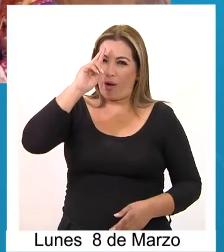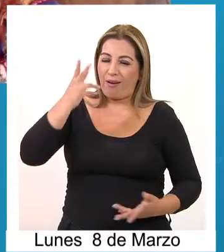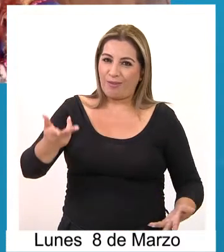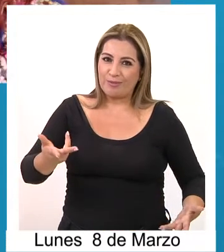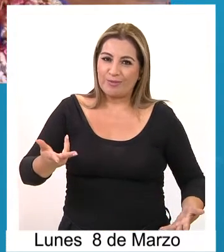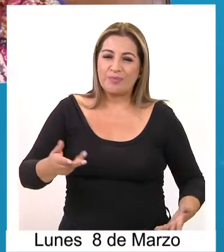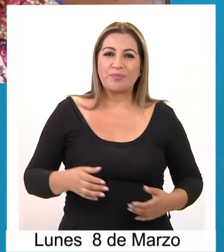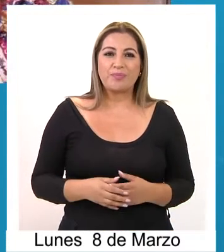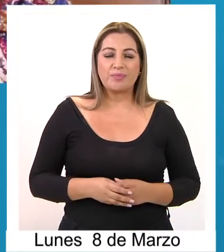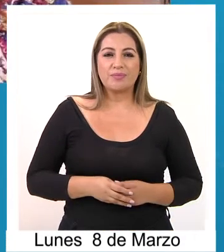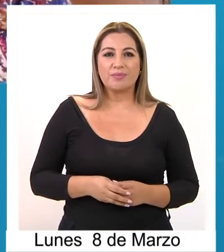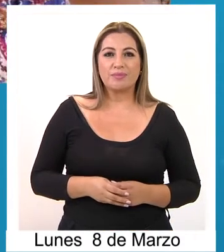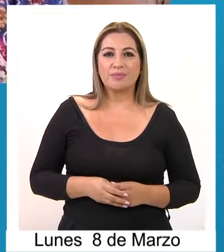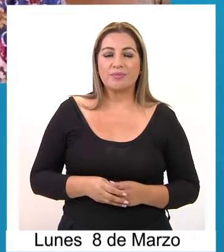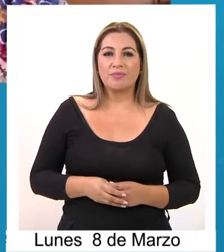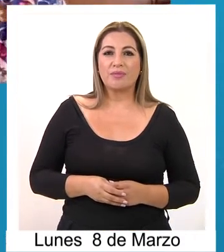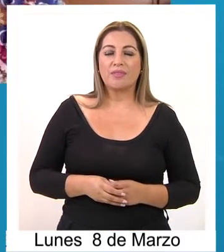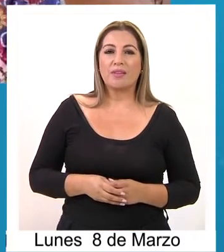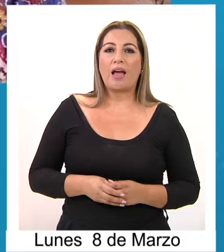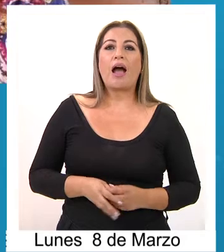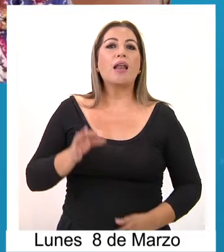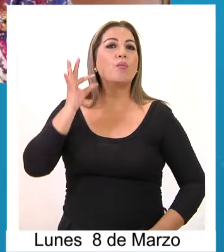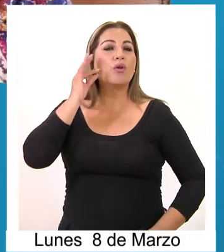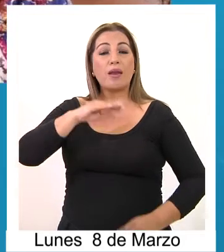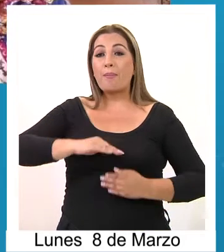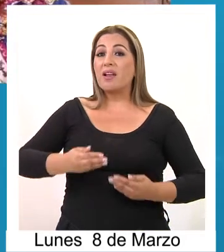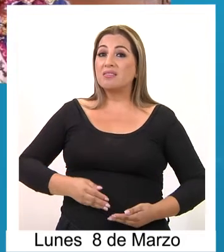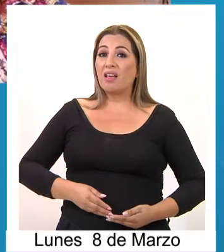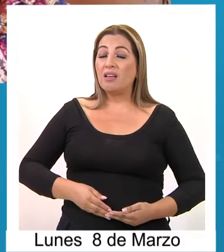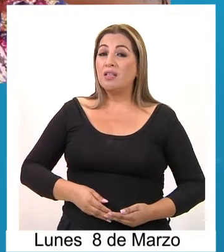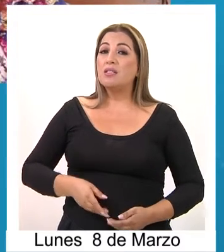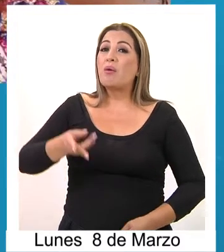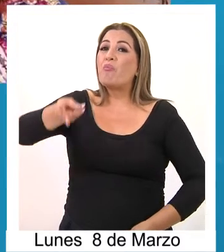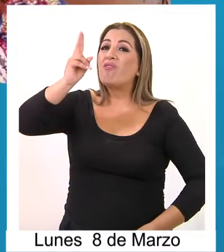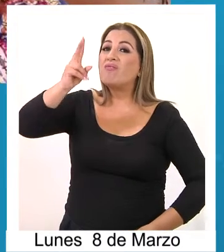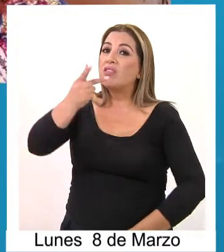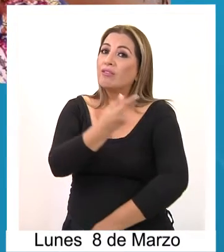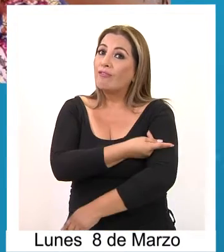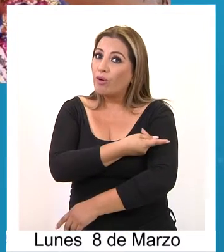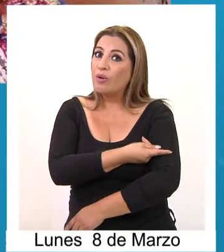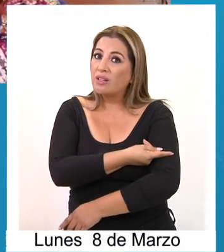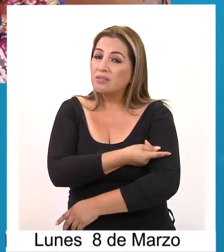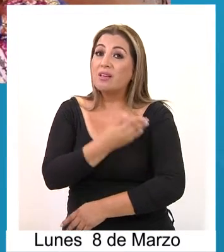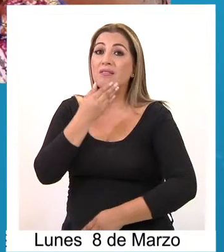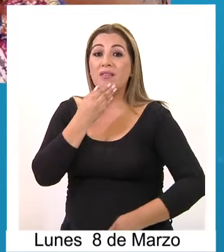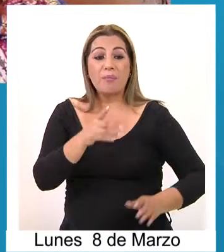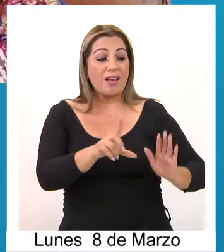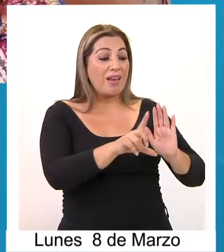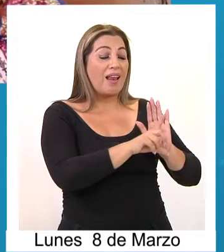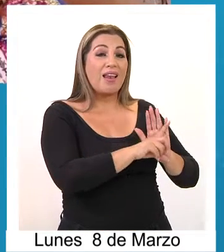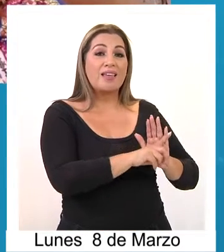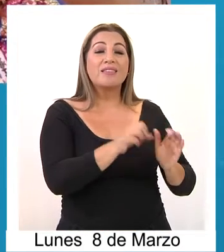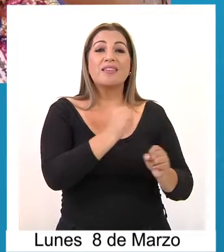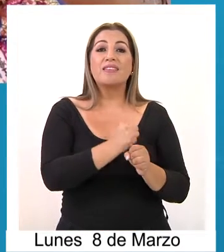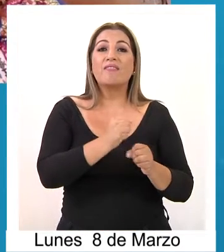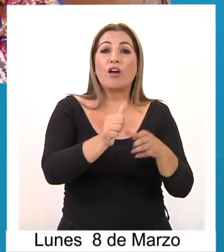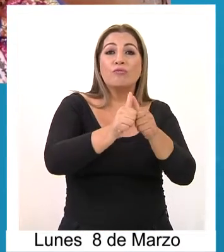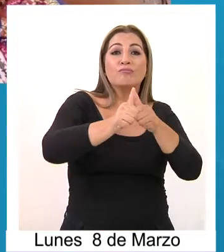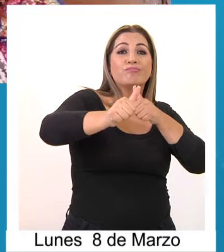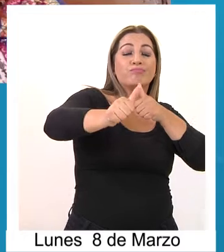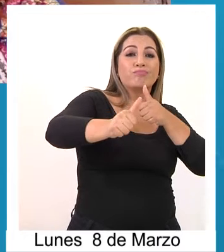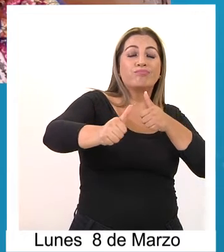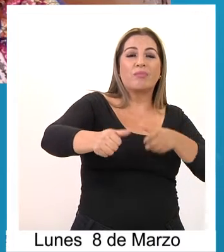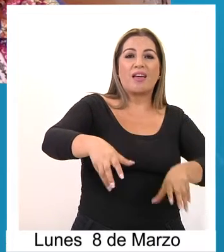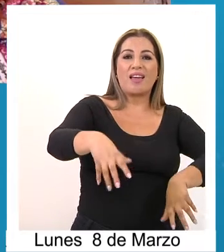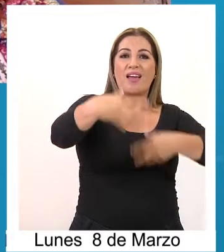raro. Entonces, por un lado, no las estamos dejando vacunarse y por otro lado, si bien la ley del teletrabajo hace